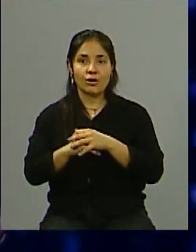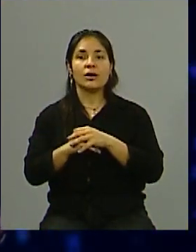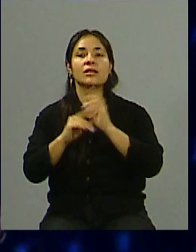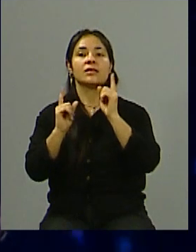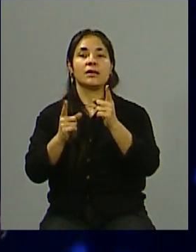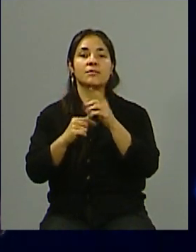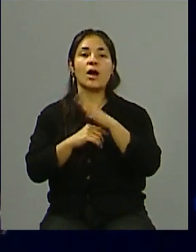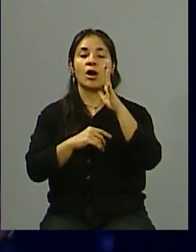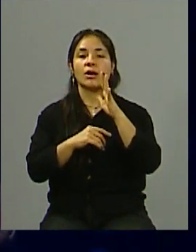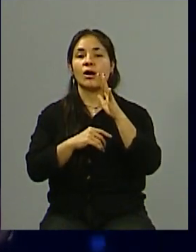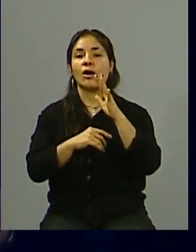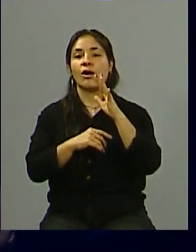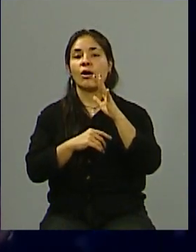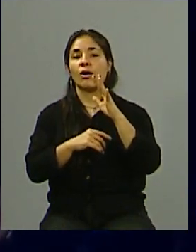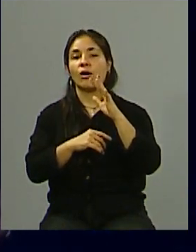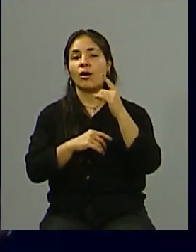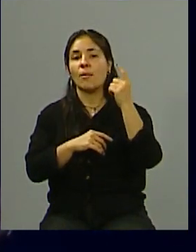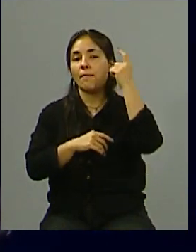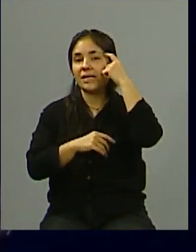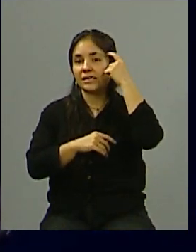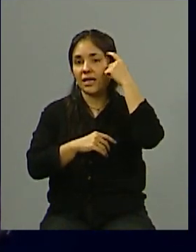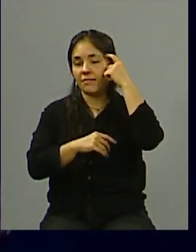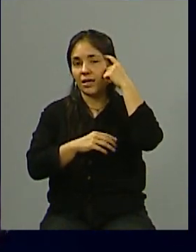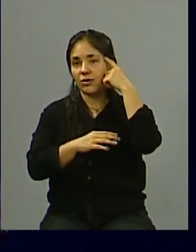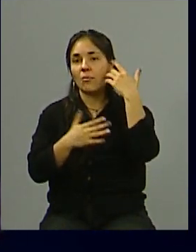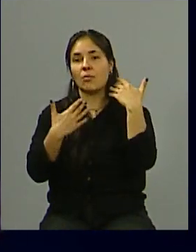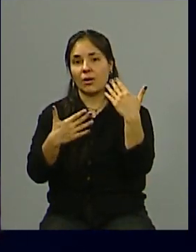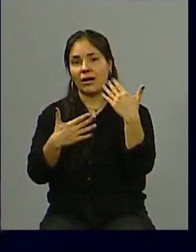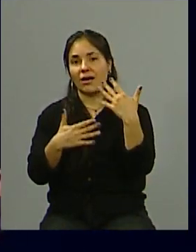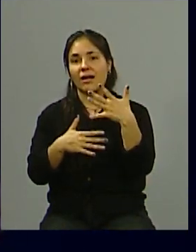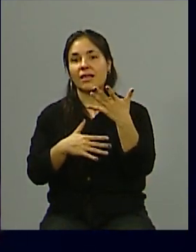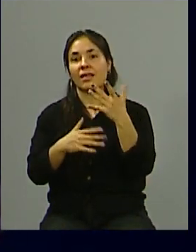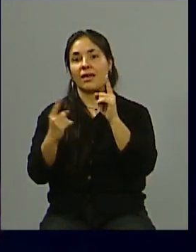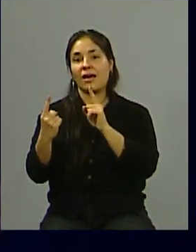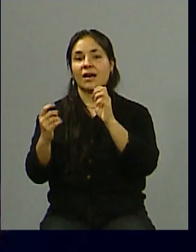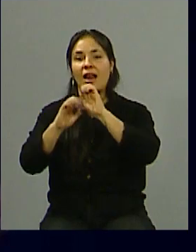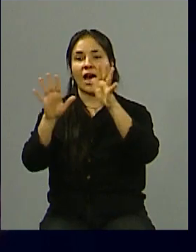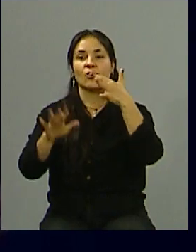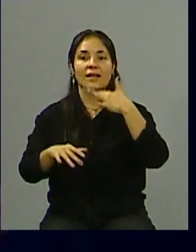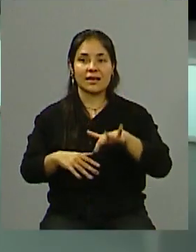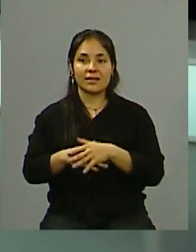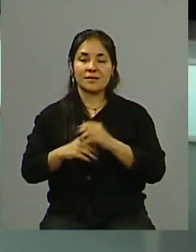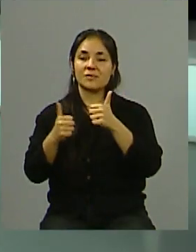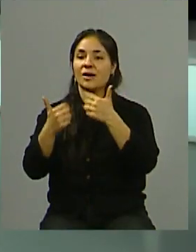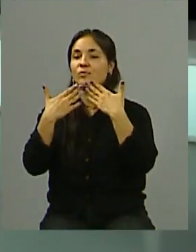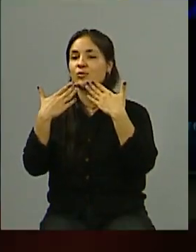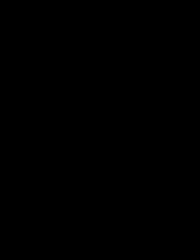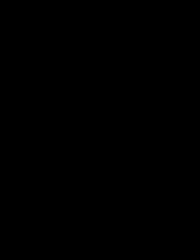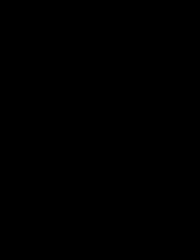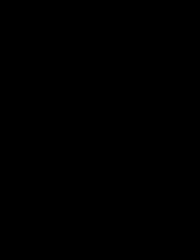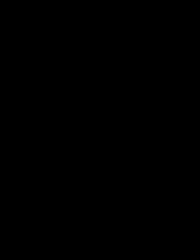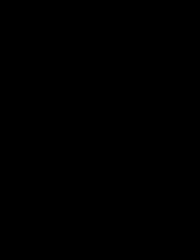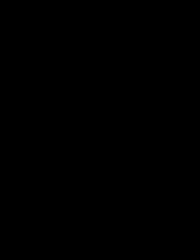las posiciones. Por lo tanto, ayuda más ese estilo quizás del mano a mano. Muchas gracias, Roberto. Gracias a ustedes.